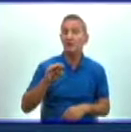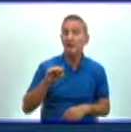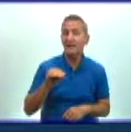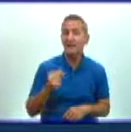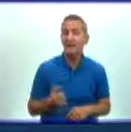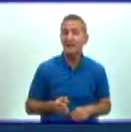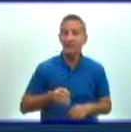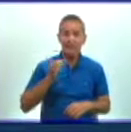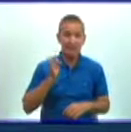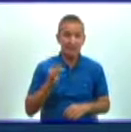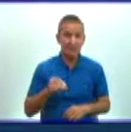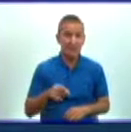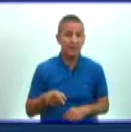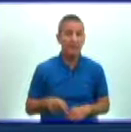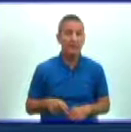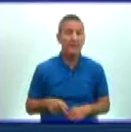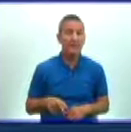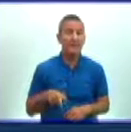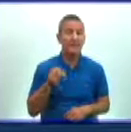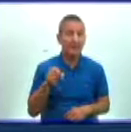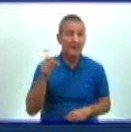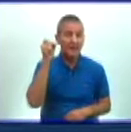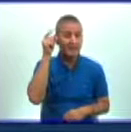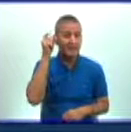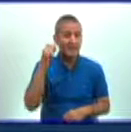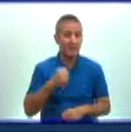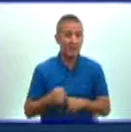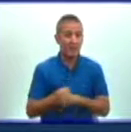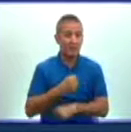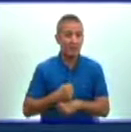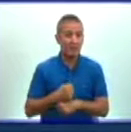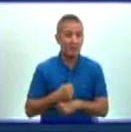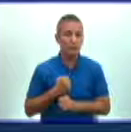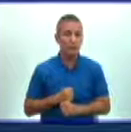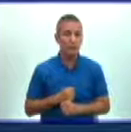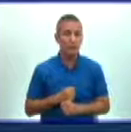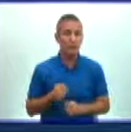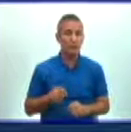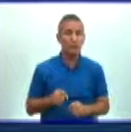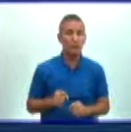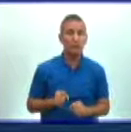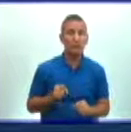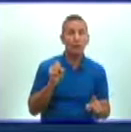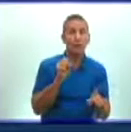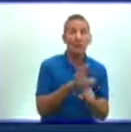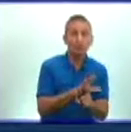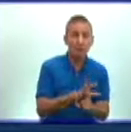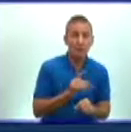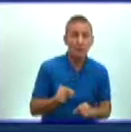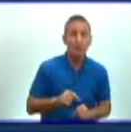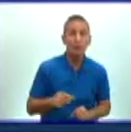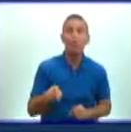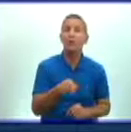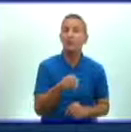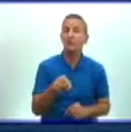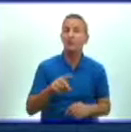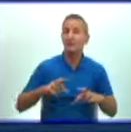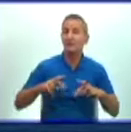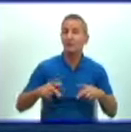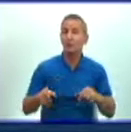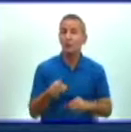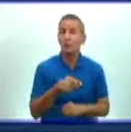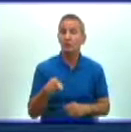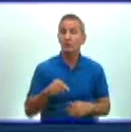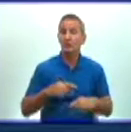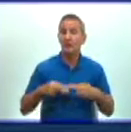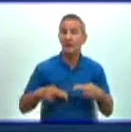idea que utilizó al principio, usted se está repitiendo. Si usted ha construido un texto